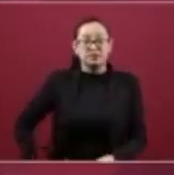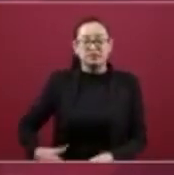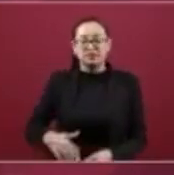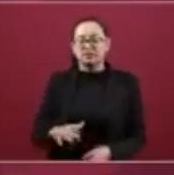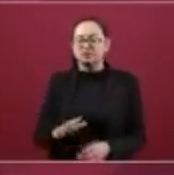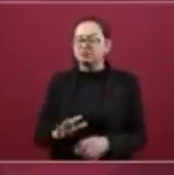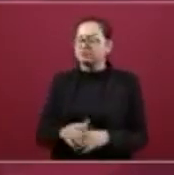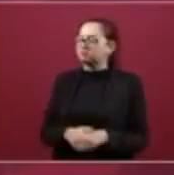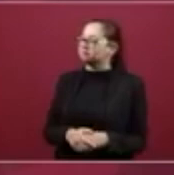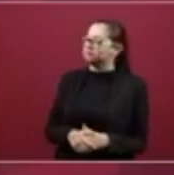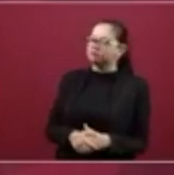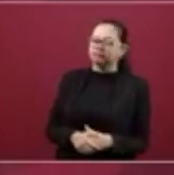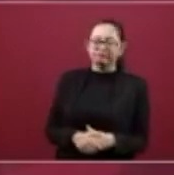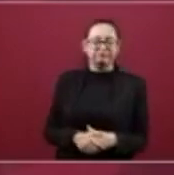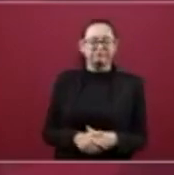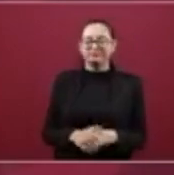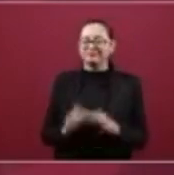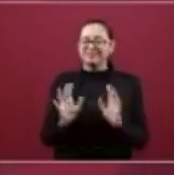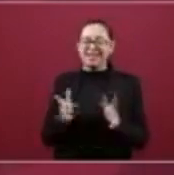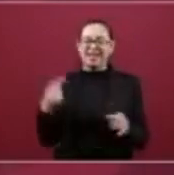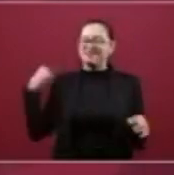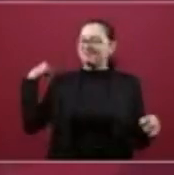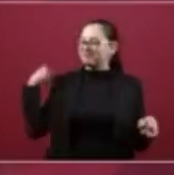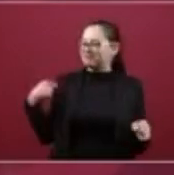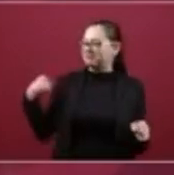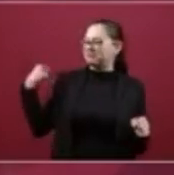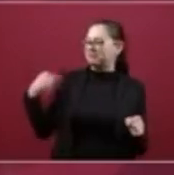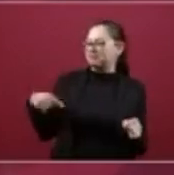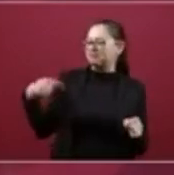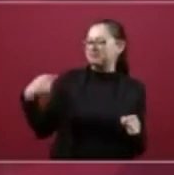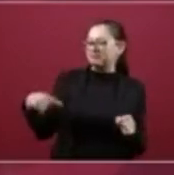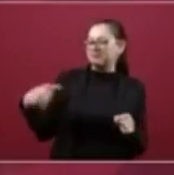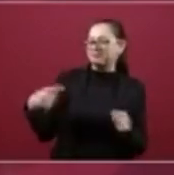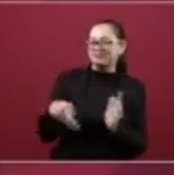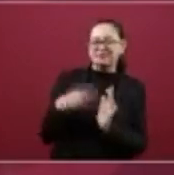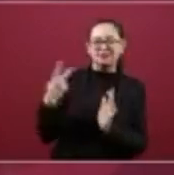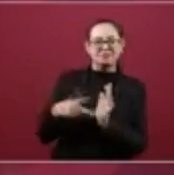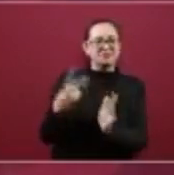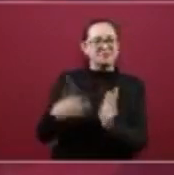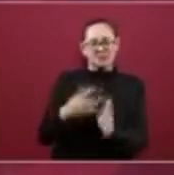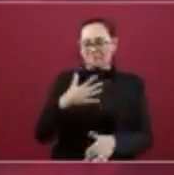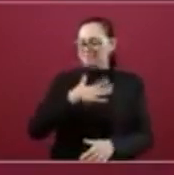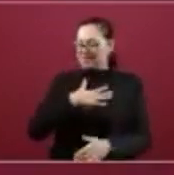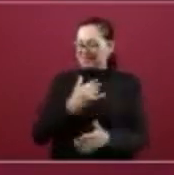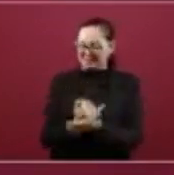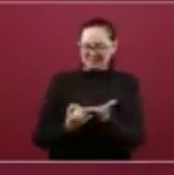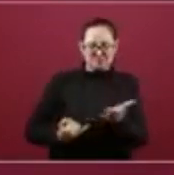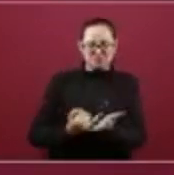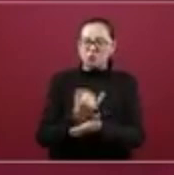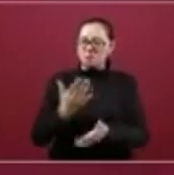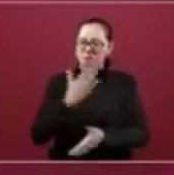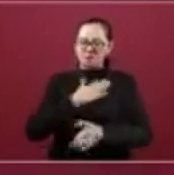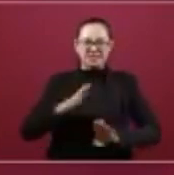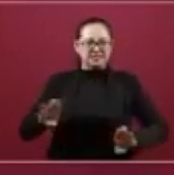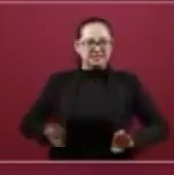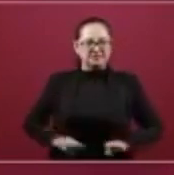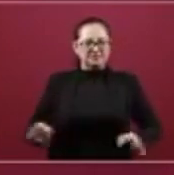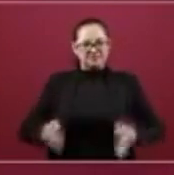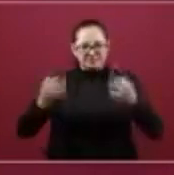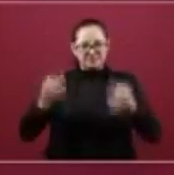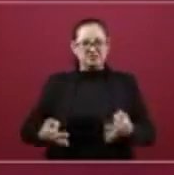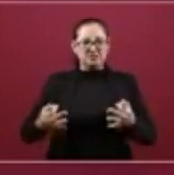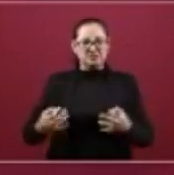lo he dicho muchas veces, por convicción, por principios, estoy en contra de